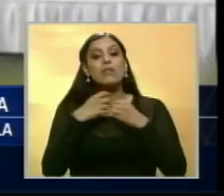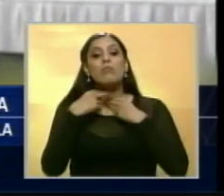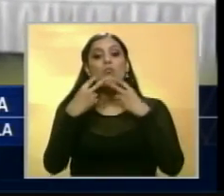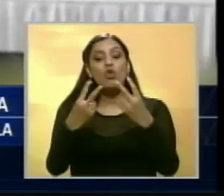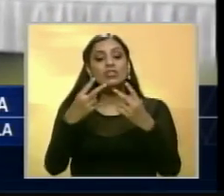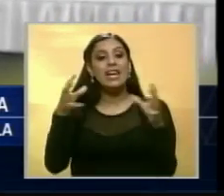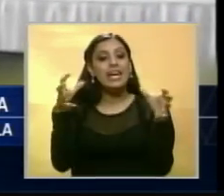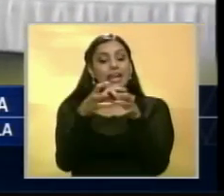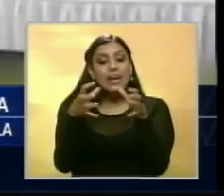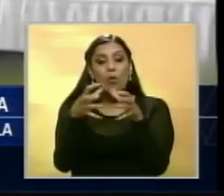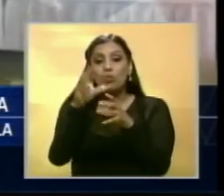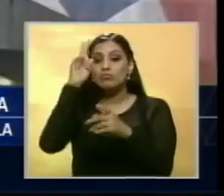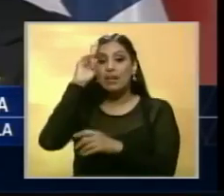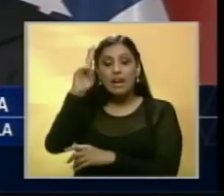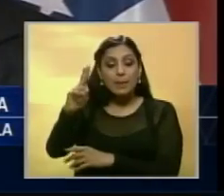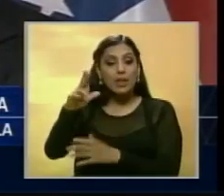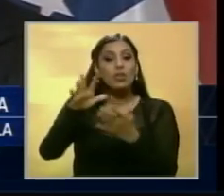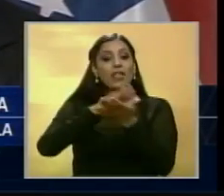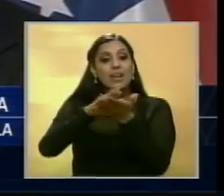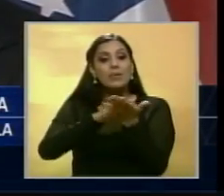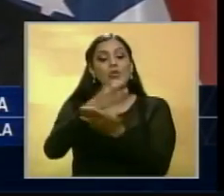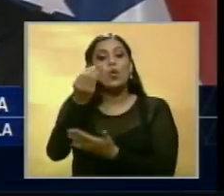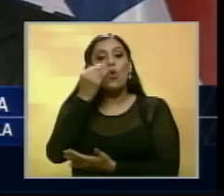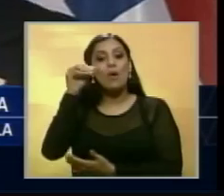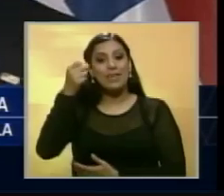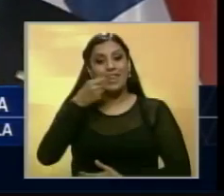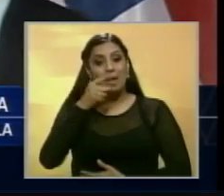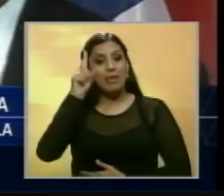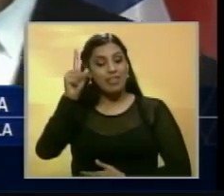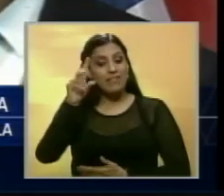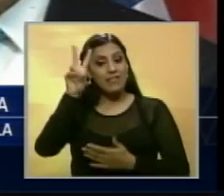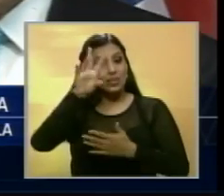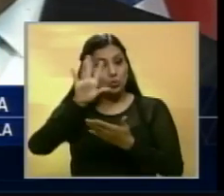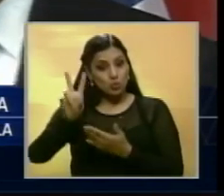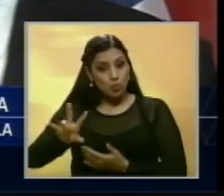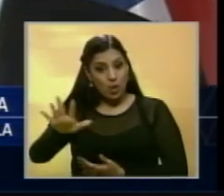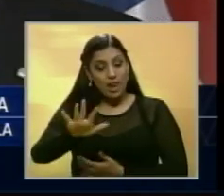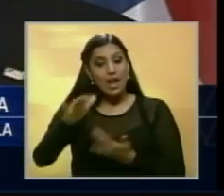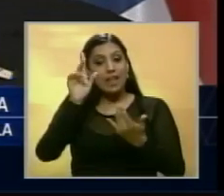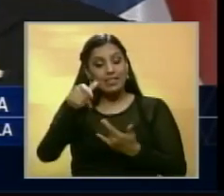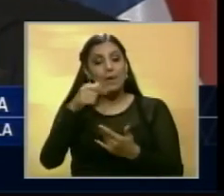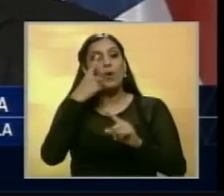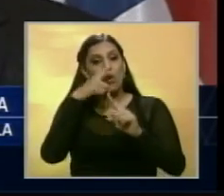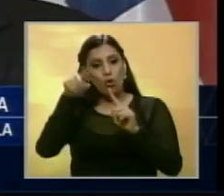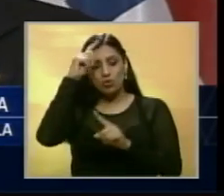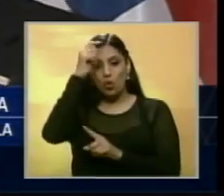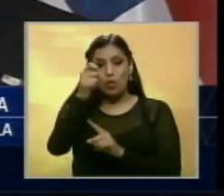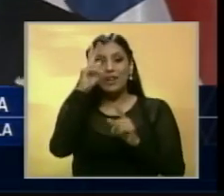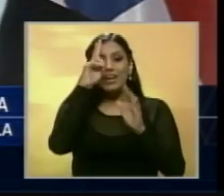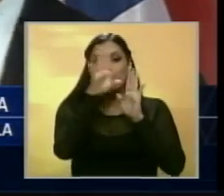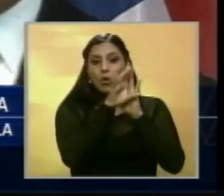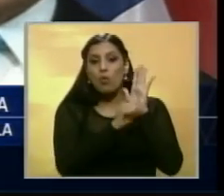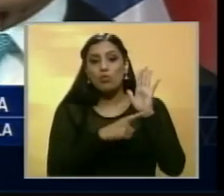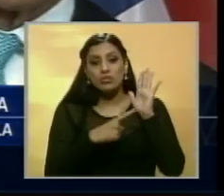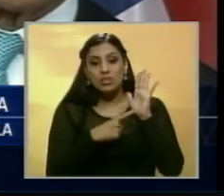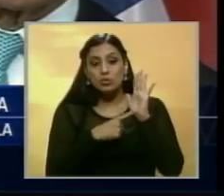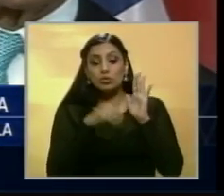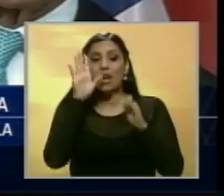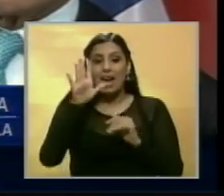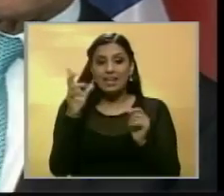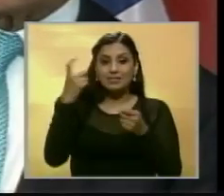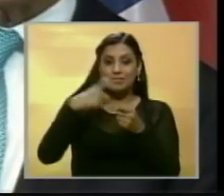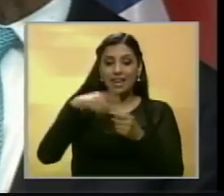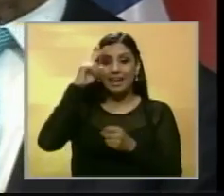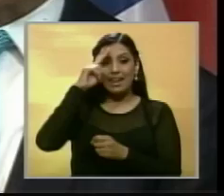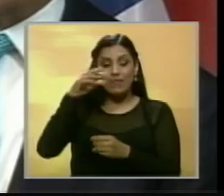y reunión, se resuelva la escasez de alimentos y medicinas, así como se honren los mecanismos constitucionales, los cuales